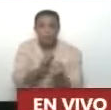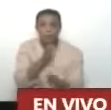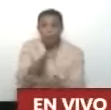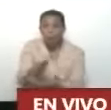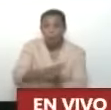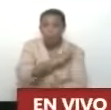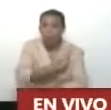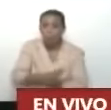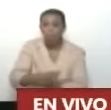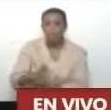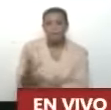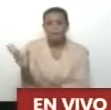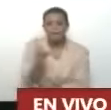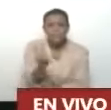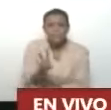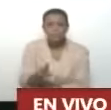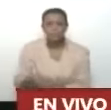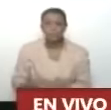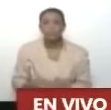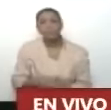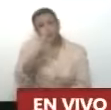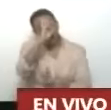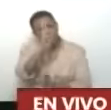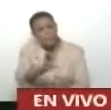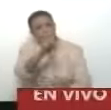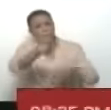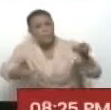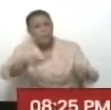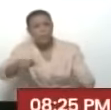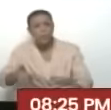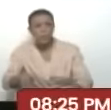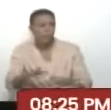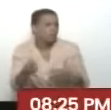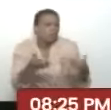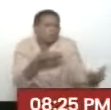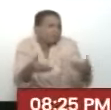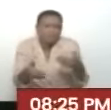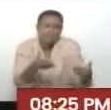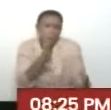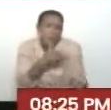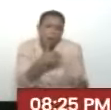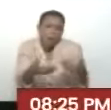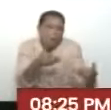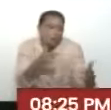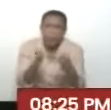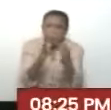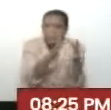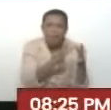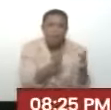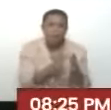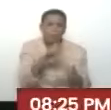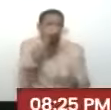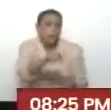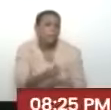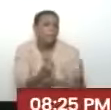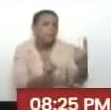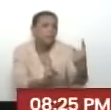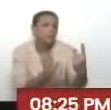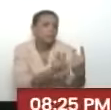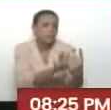yo respeto a una persona con la cual no tengo ningún tipo de relación, lo he visto una sola vez en mi